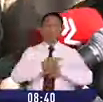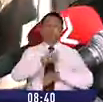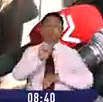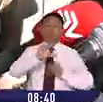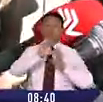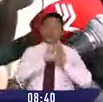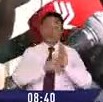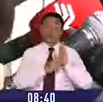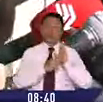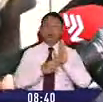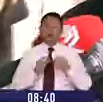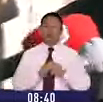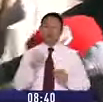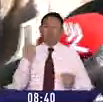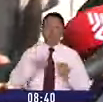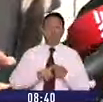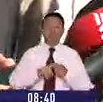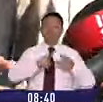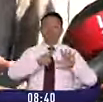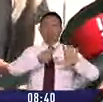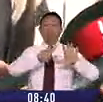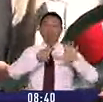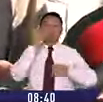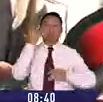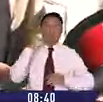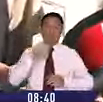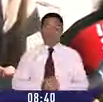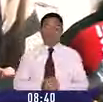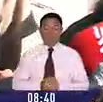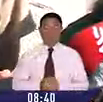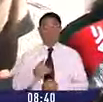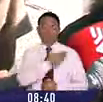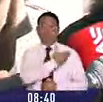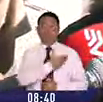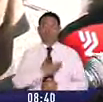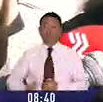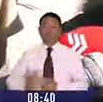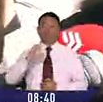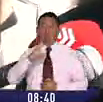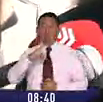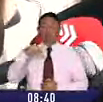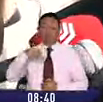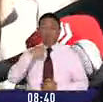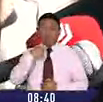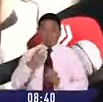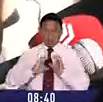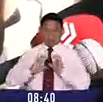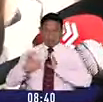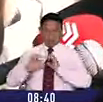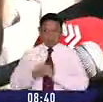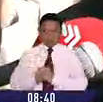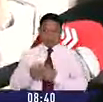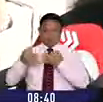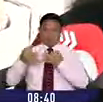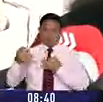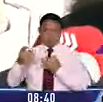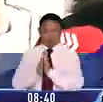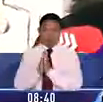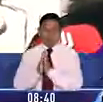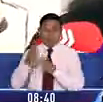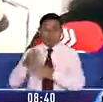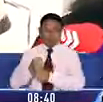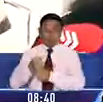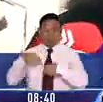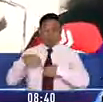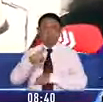Constitución, hasta 7 días. Hemos conversado con la presidenta del CNE, le hemos dado todas las garantías que nos está solicitando. Así que el país tiene